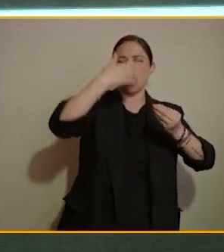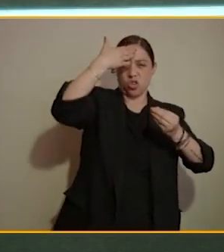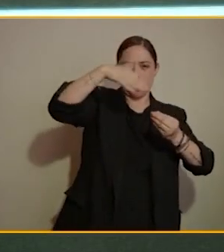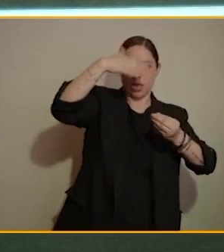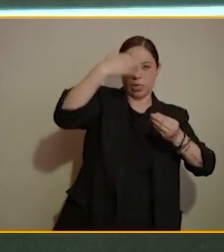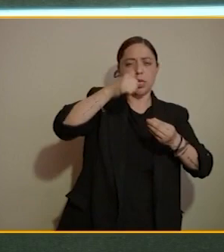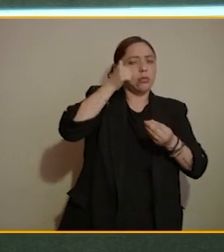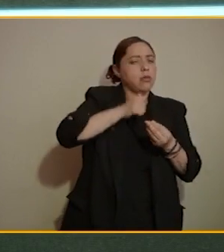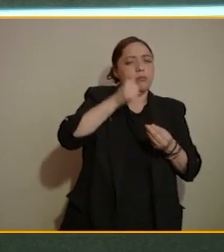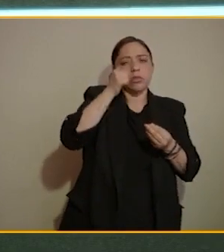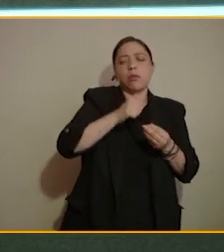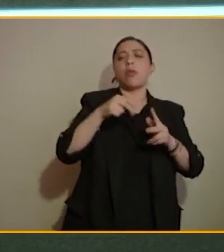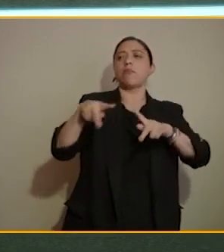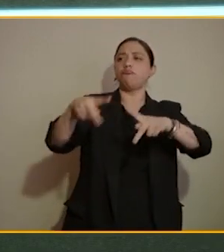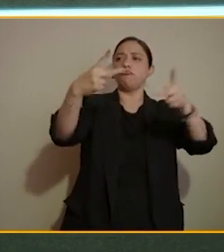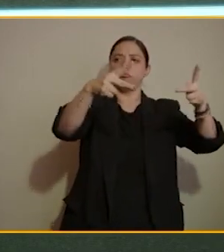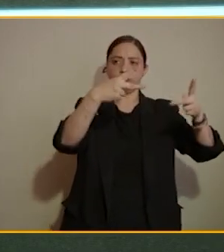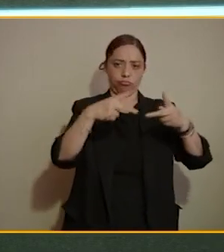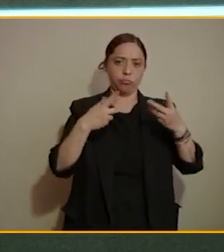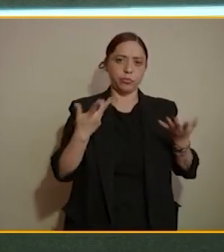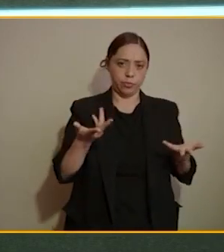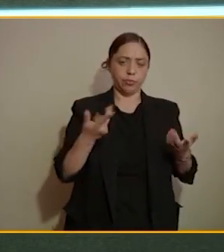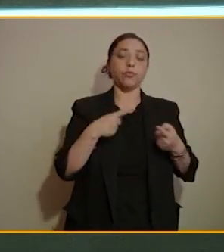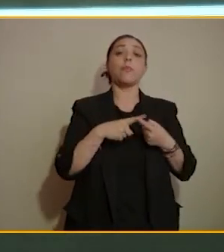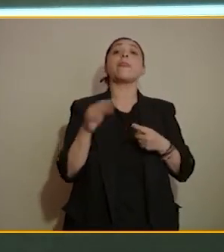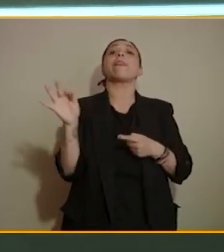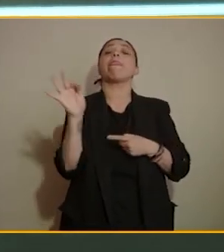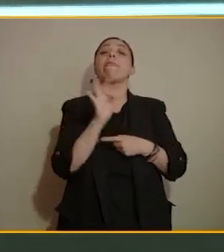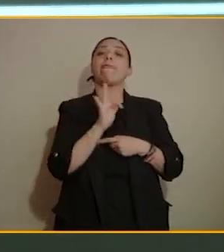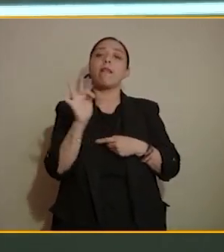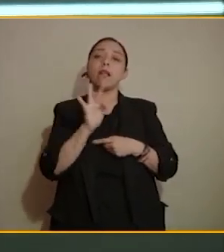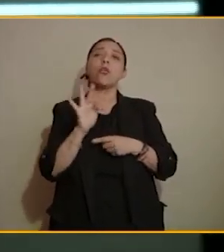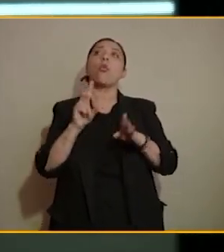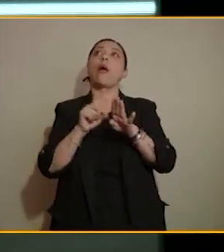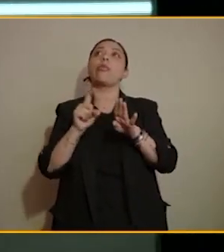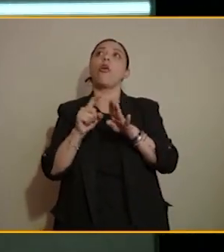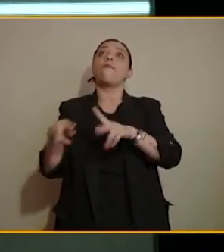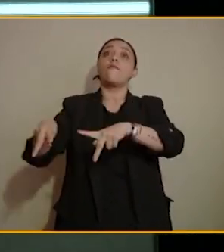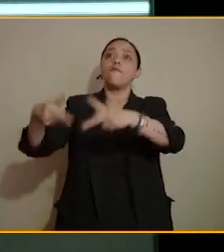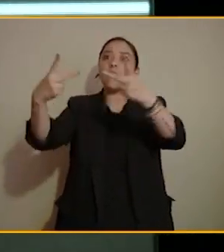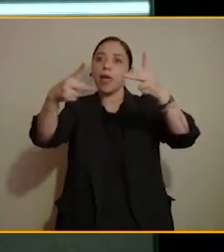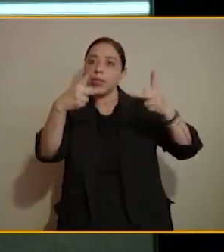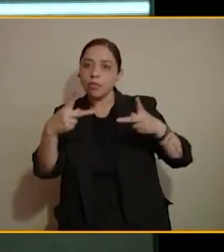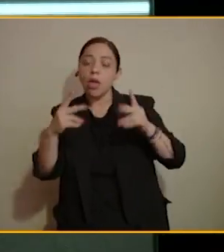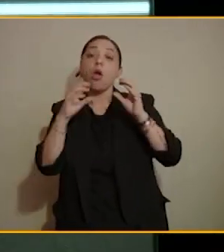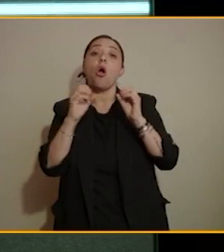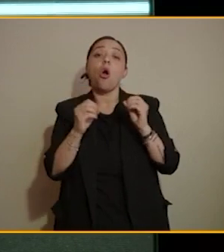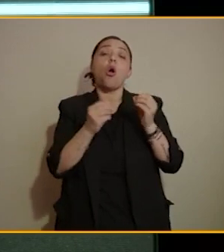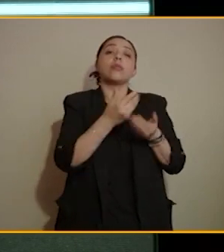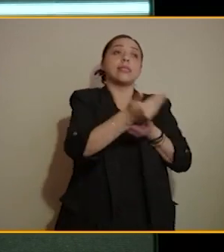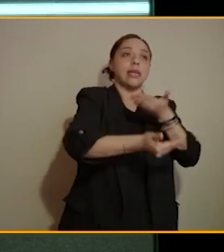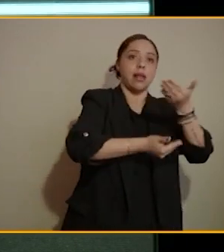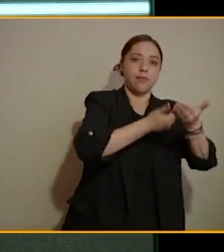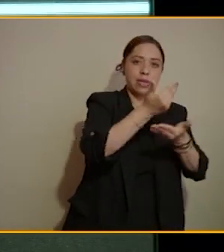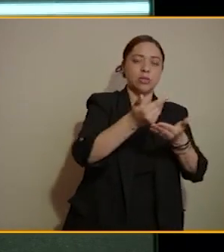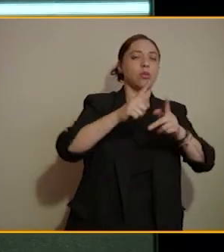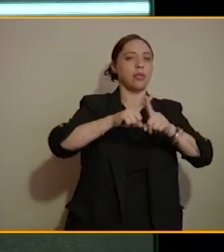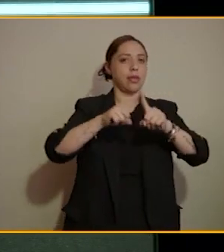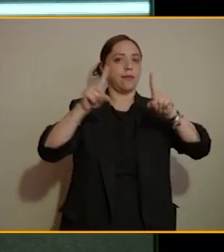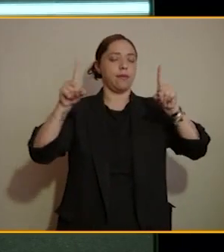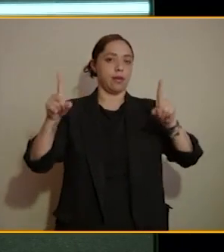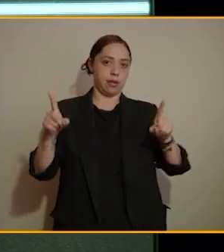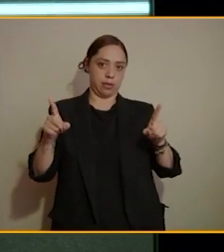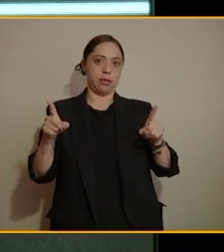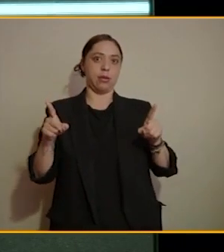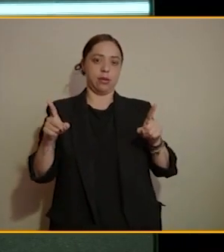manera. Quizás en en comercio y servicios no es así. En comercios y servicios,